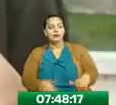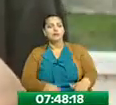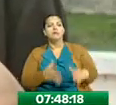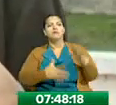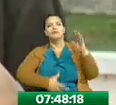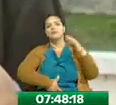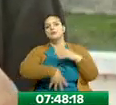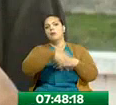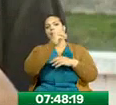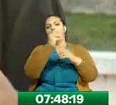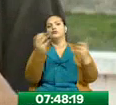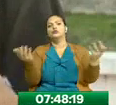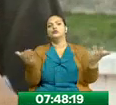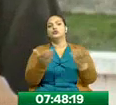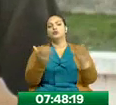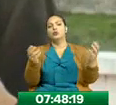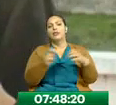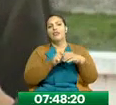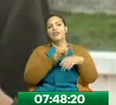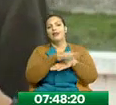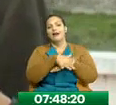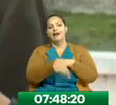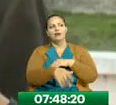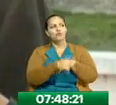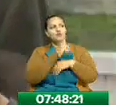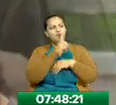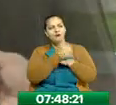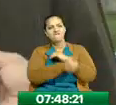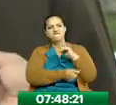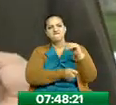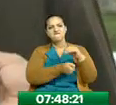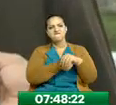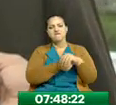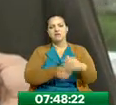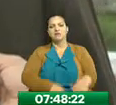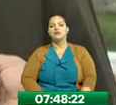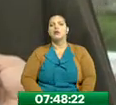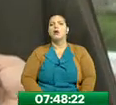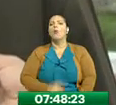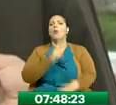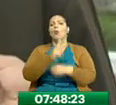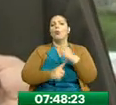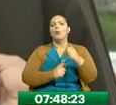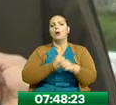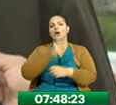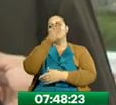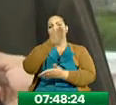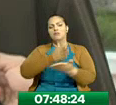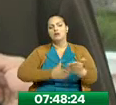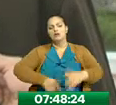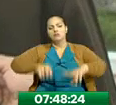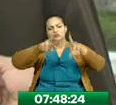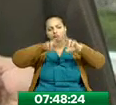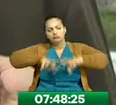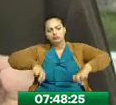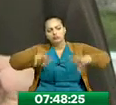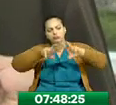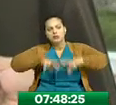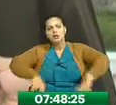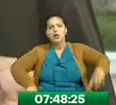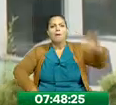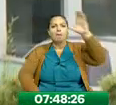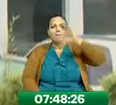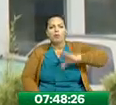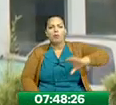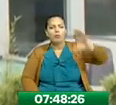con arma de fuego, quita la vida de un ciudadano y posterior se da la fuga. El eje de la investigación de fiscalía es de que pudo haber sido un ajuste de cuentas entre